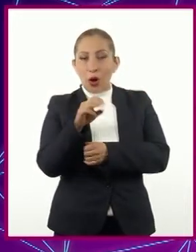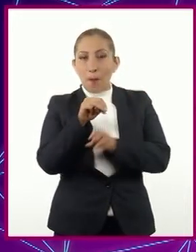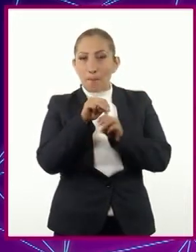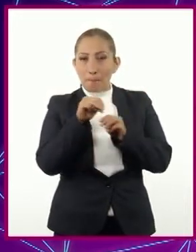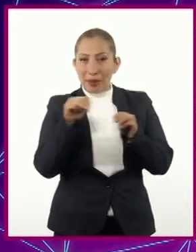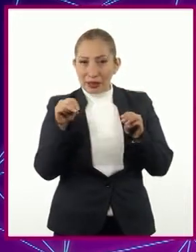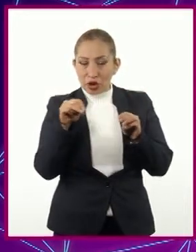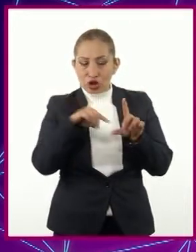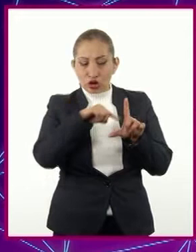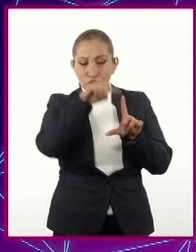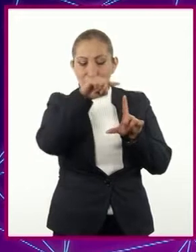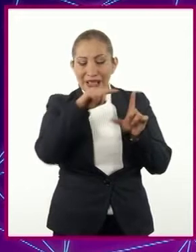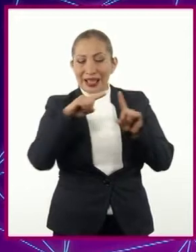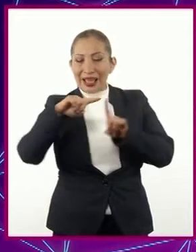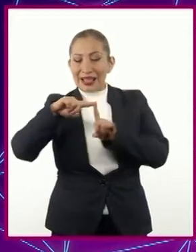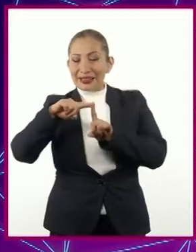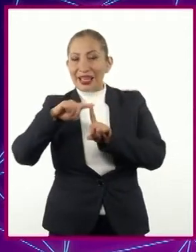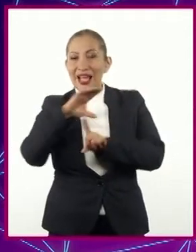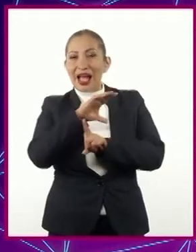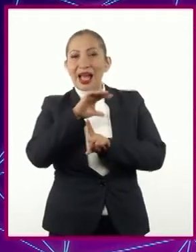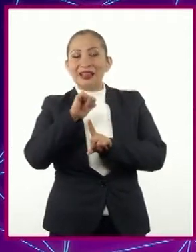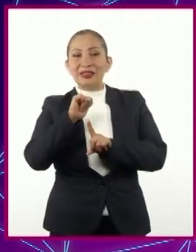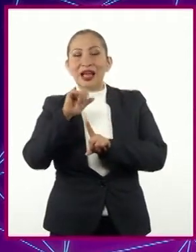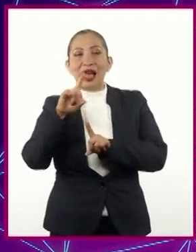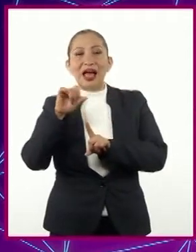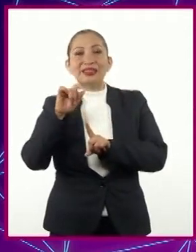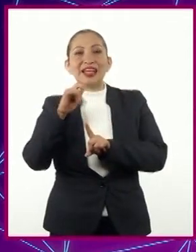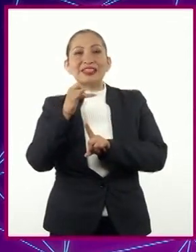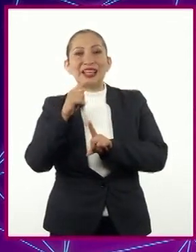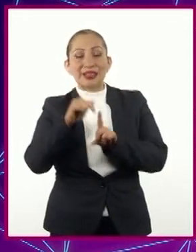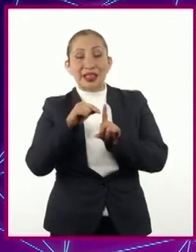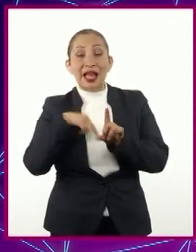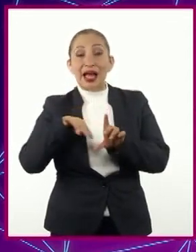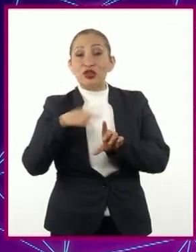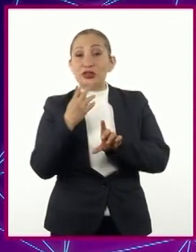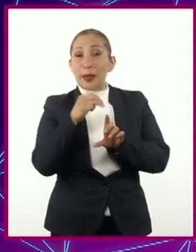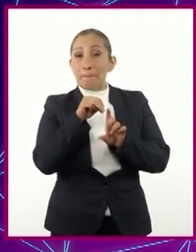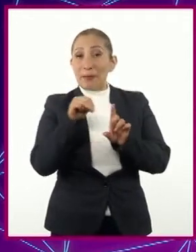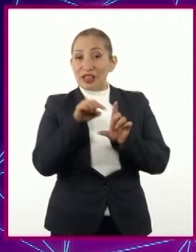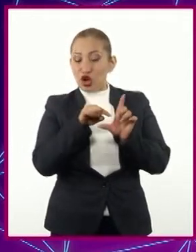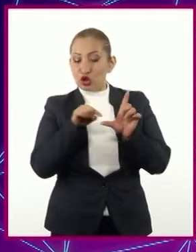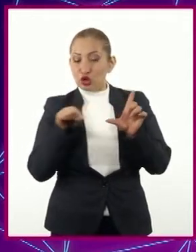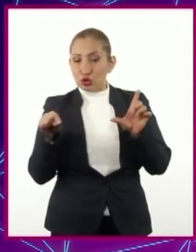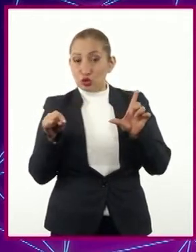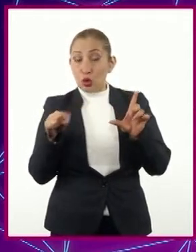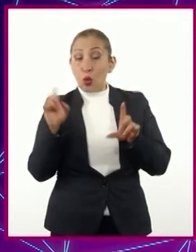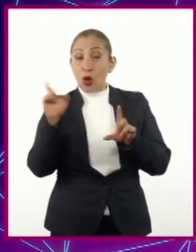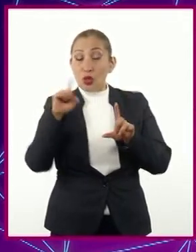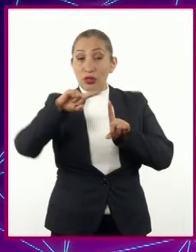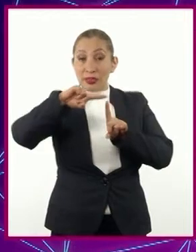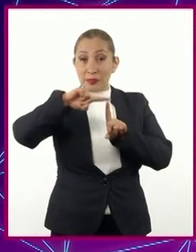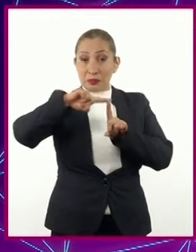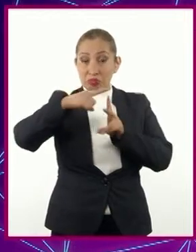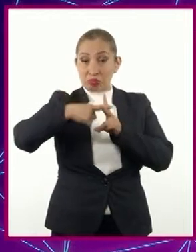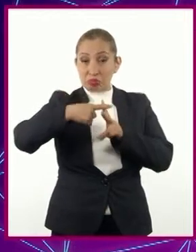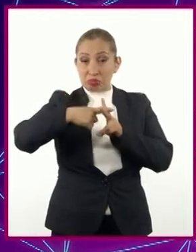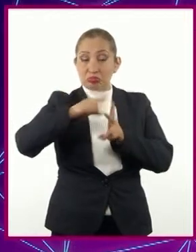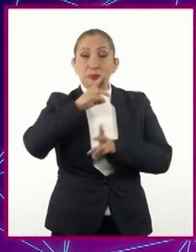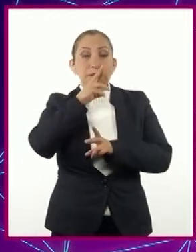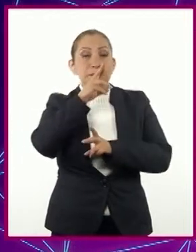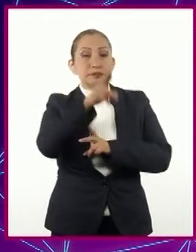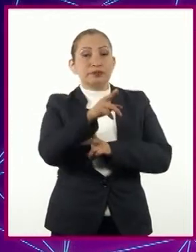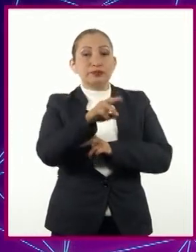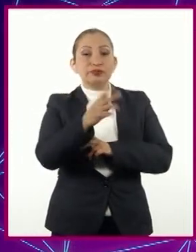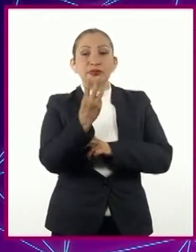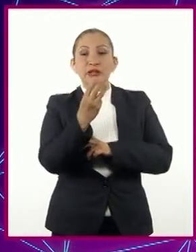metros, entre el cateto adyacente, que es igual a 14 metros. Al dividirlo, el resultado es igual